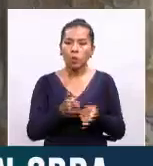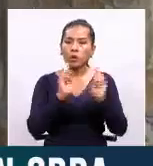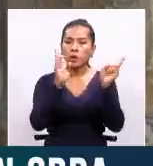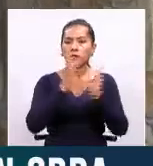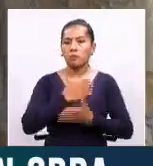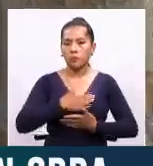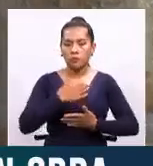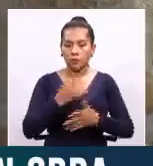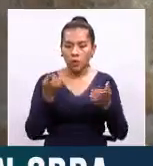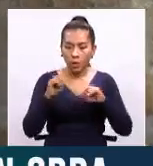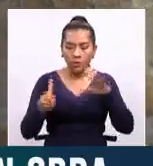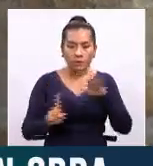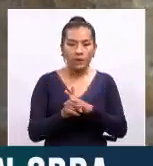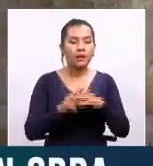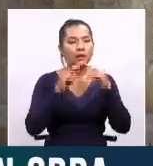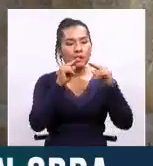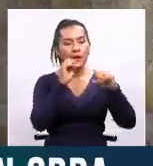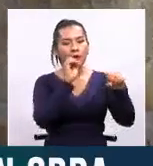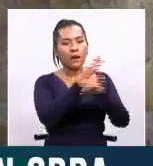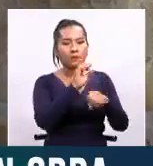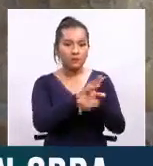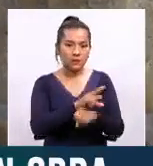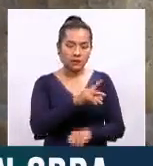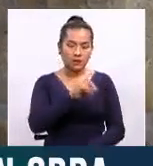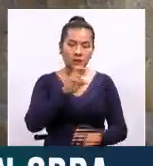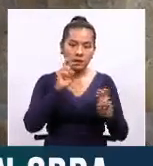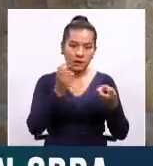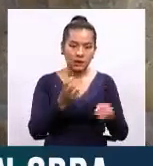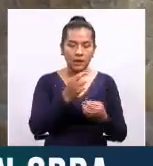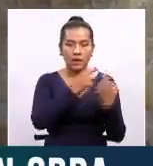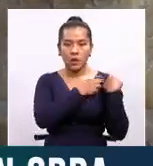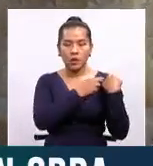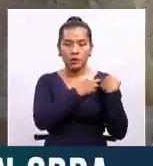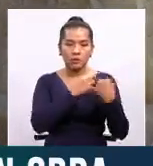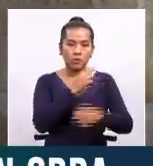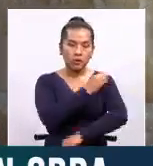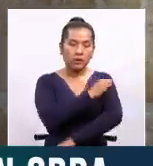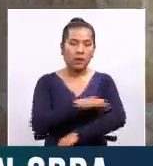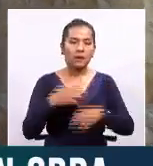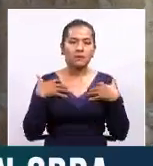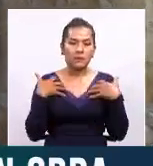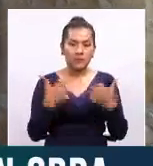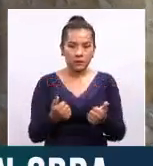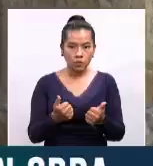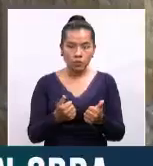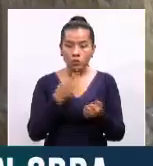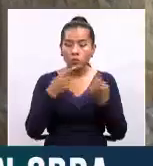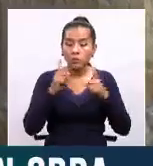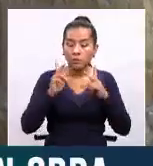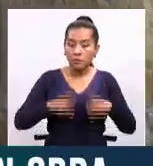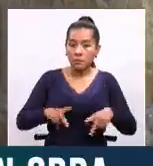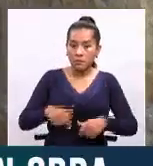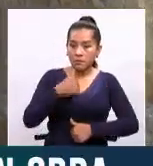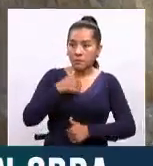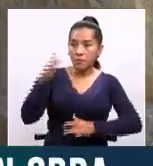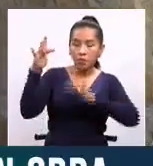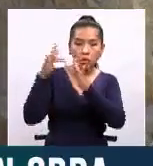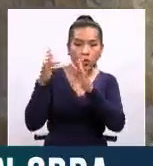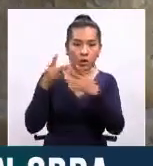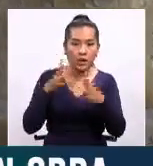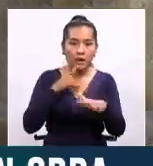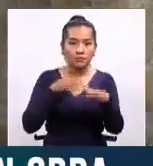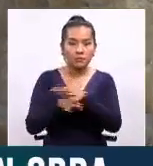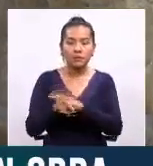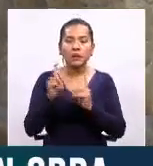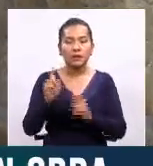estos casos, ¿no? Y si la persona ha tenido un comportamiento de riesgo, es decir, ha tenido contacto estrecho, algún tipo de nexo, entonces comunicar a